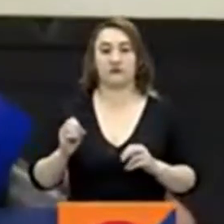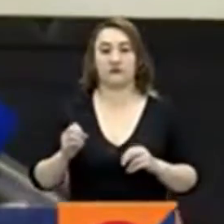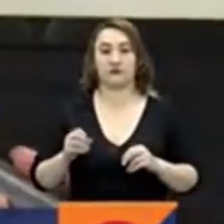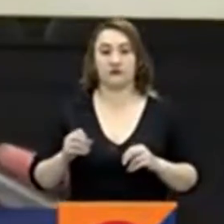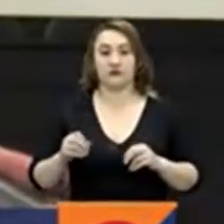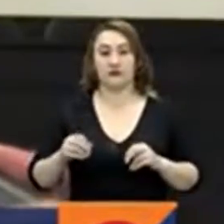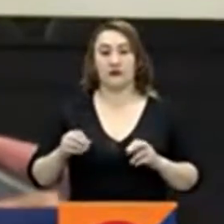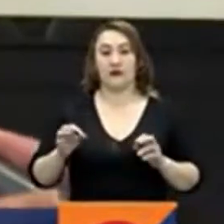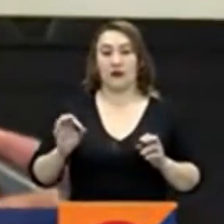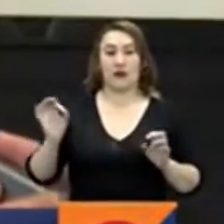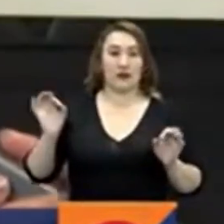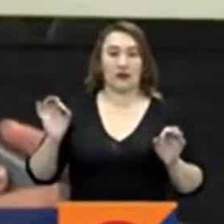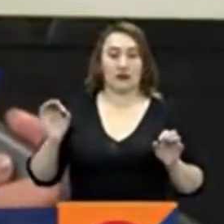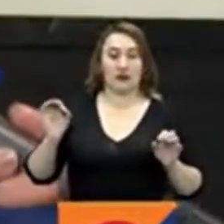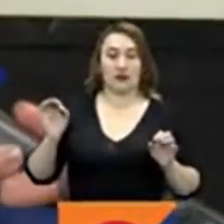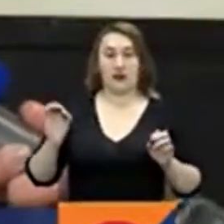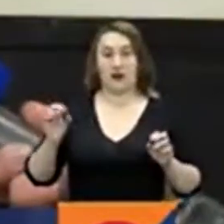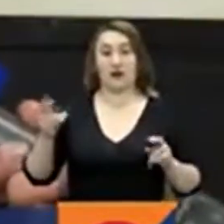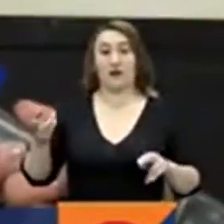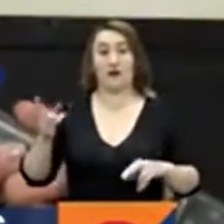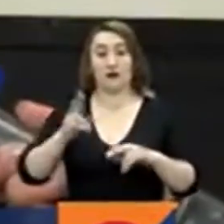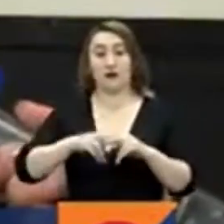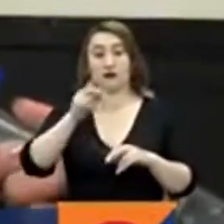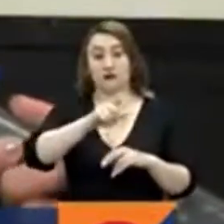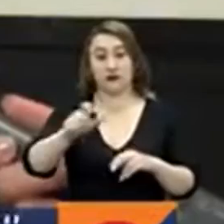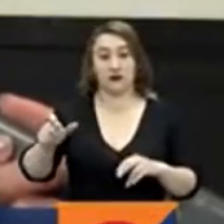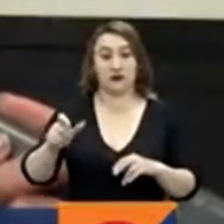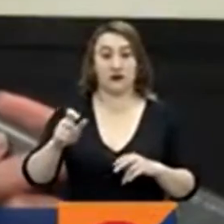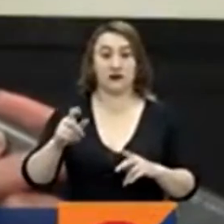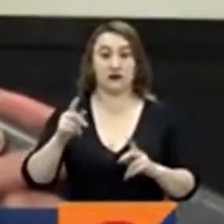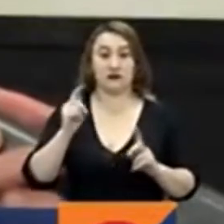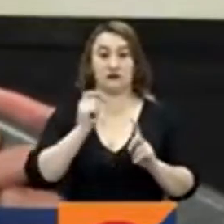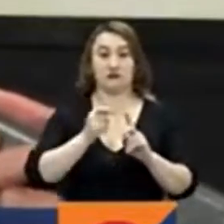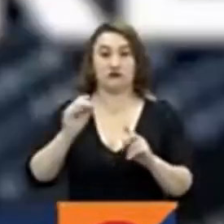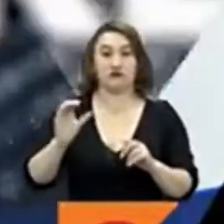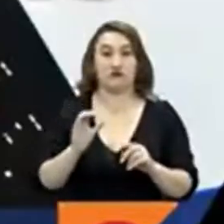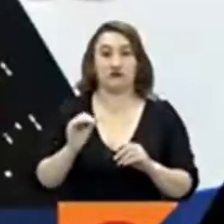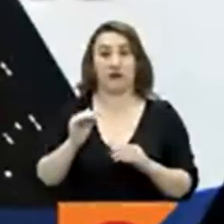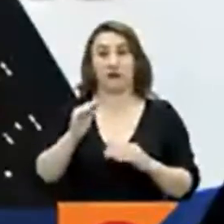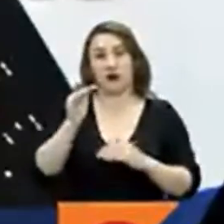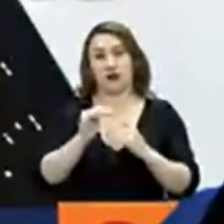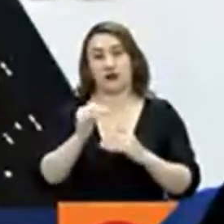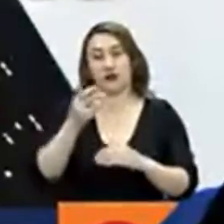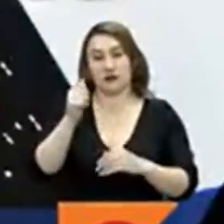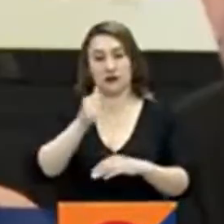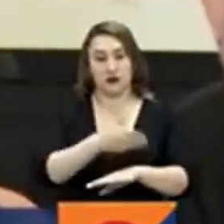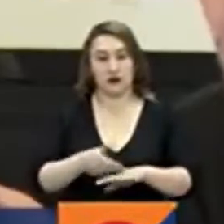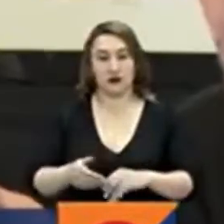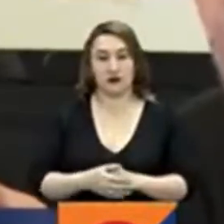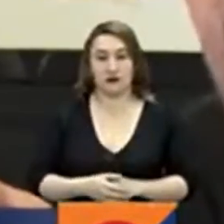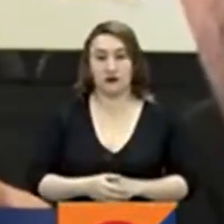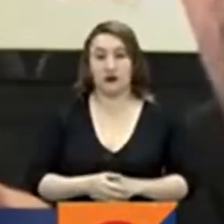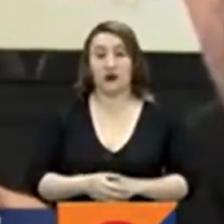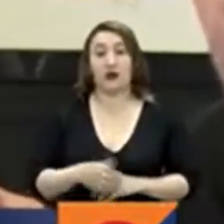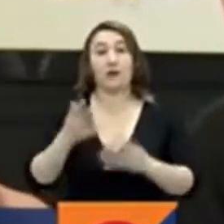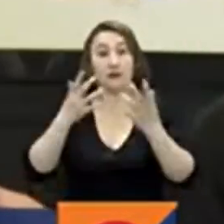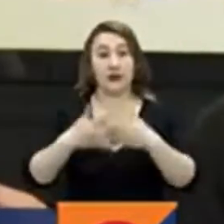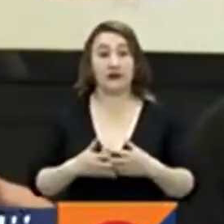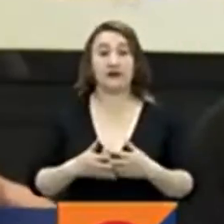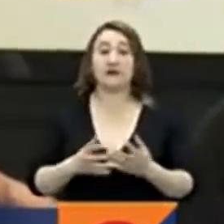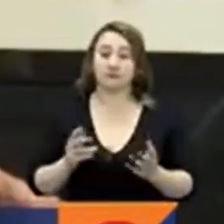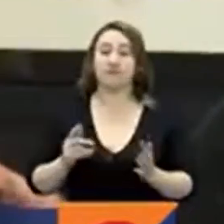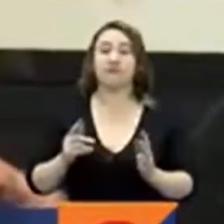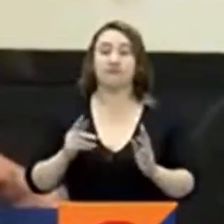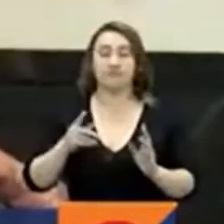personas. No se está buscando poner impuestos a personas que tengan ingresos menores a 10 millones de pesos. Renta a empresas. Estamos en